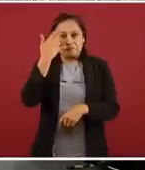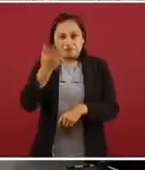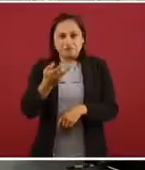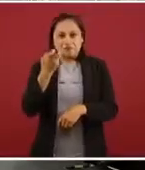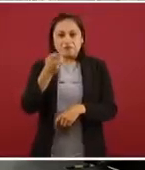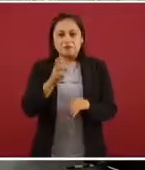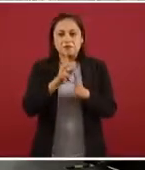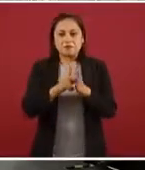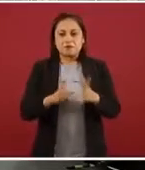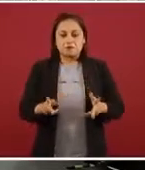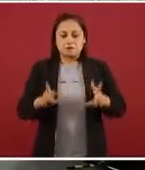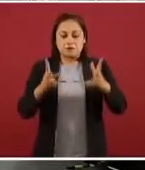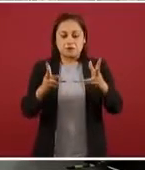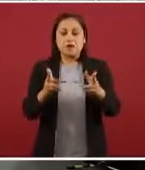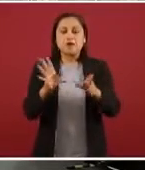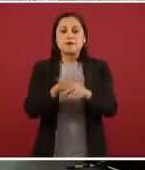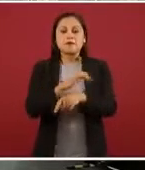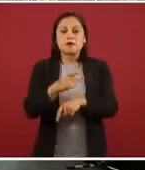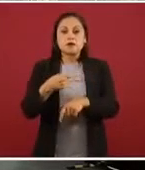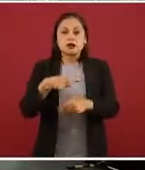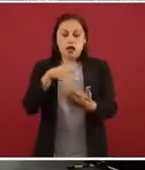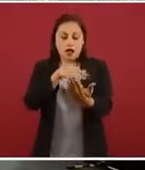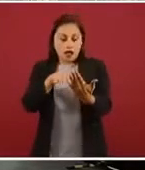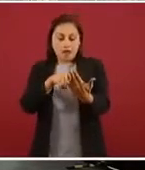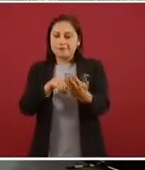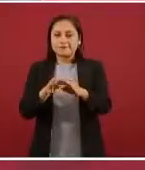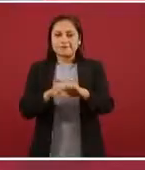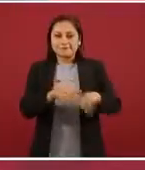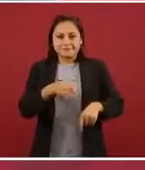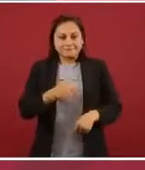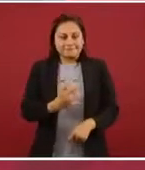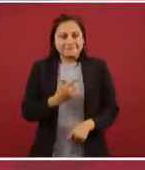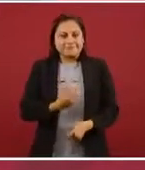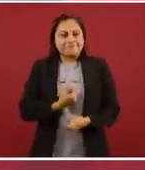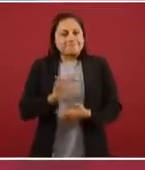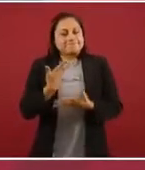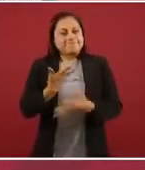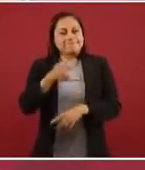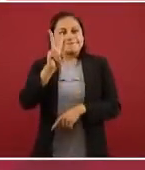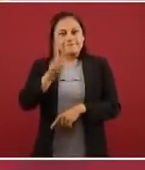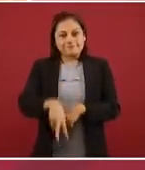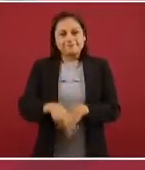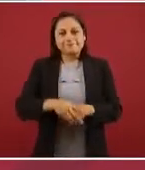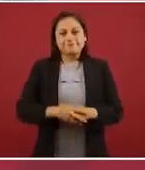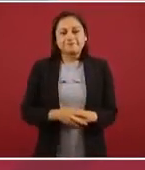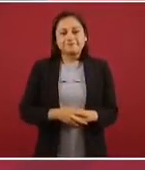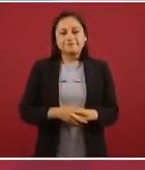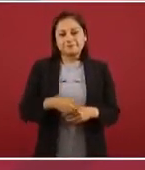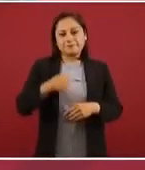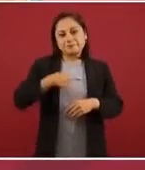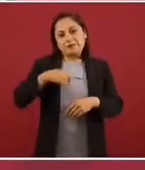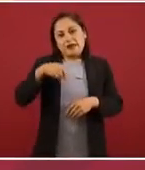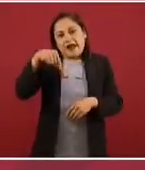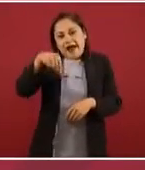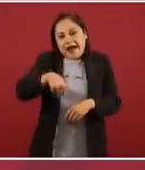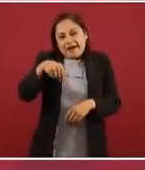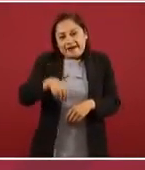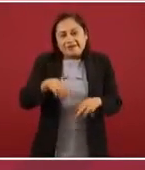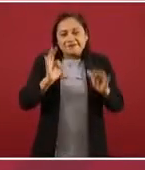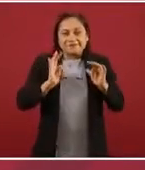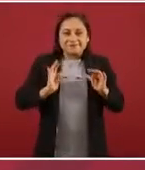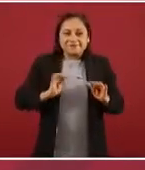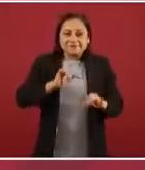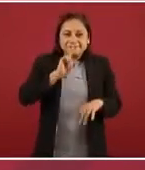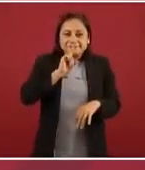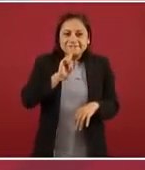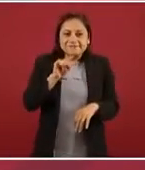improvisación, me salió del corazón. Bueno, lo que aquí planteo, nada más que en el Zócalo y ahí